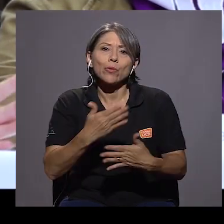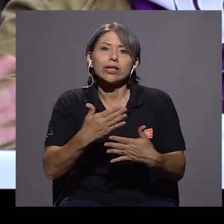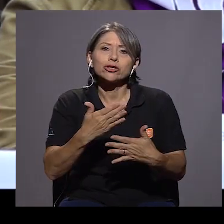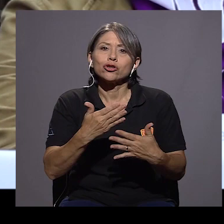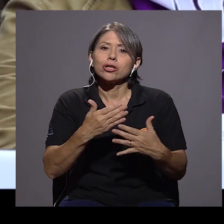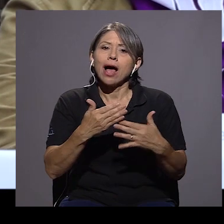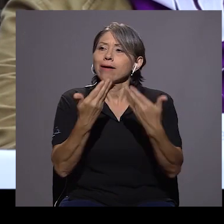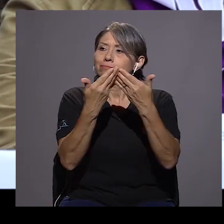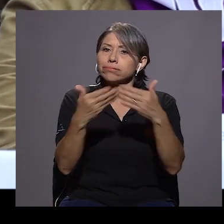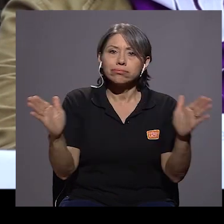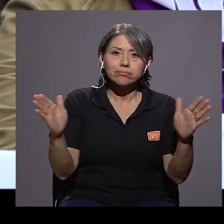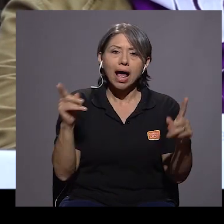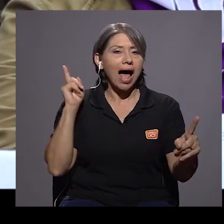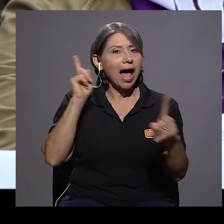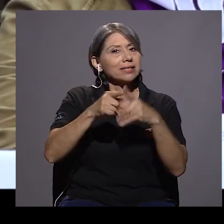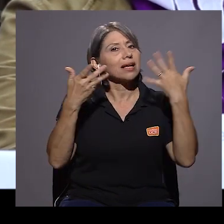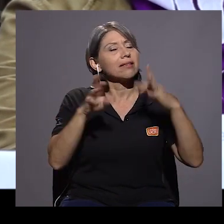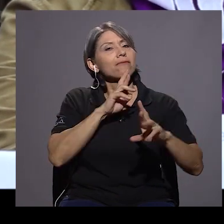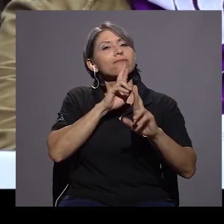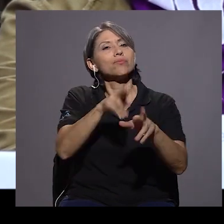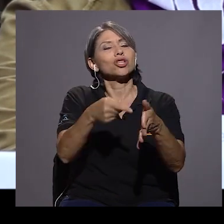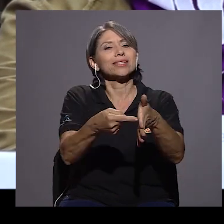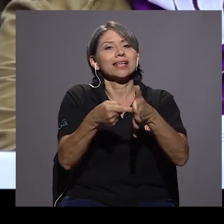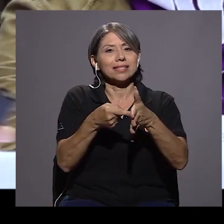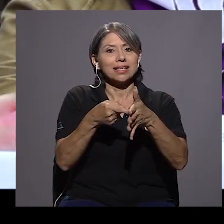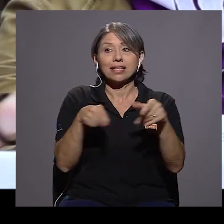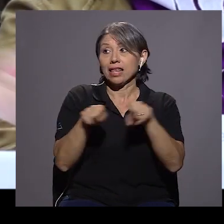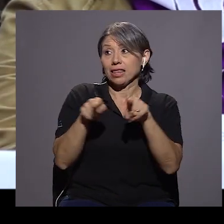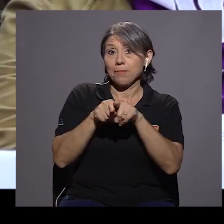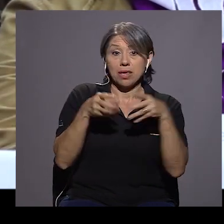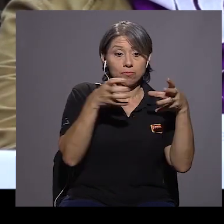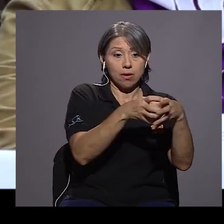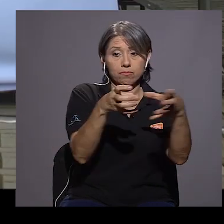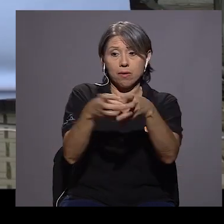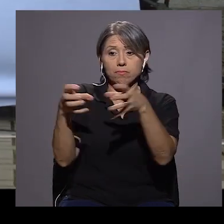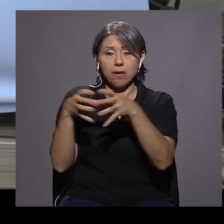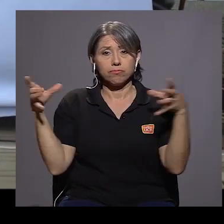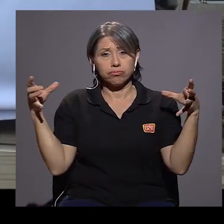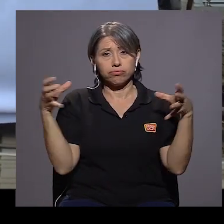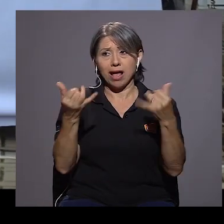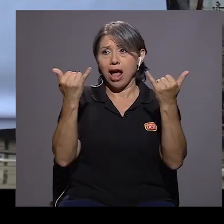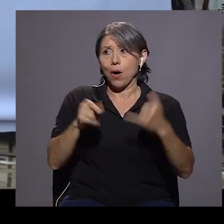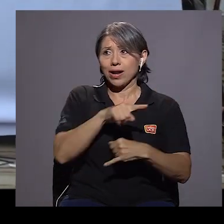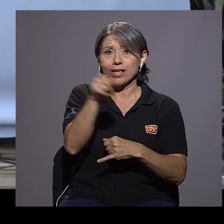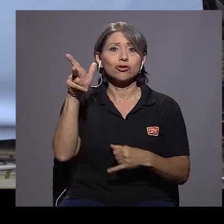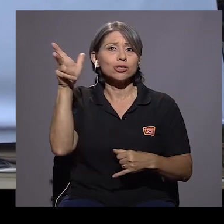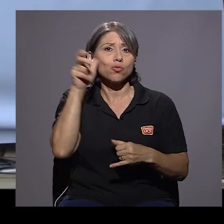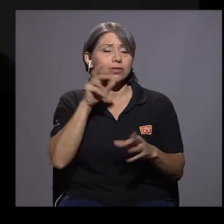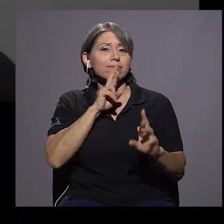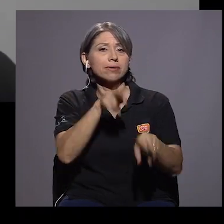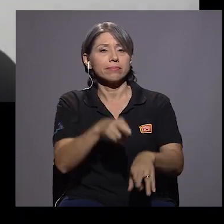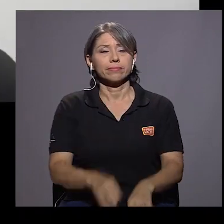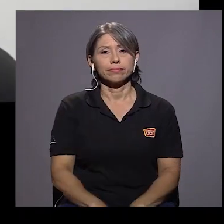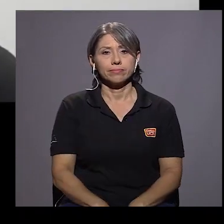estamos dispuestos a dejar la toma hasta que nuestras exigencias y la del movimiento ahora articulado no sean escuchadas.